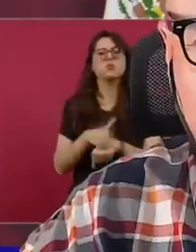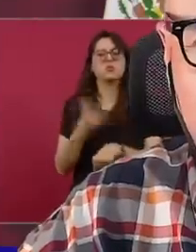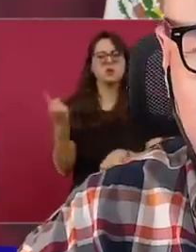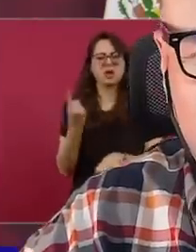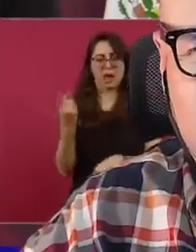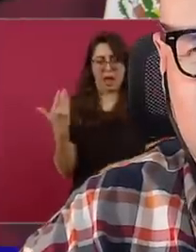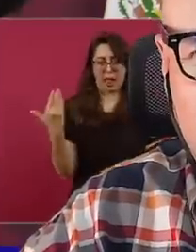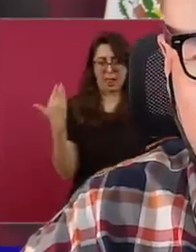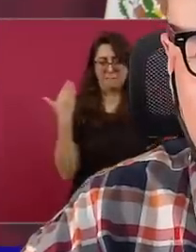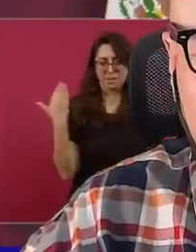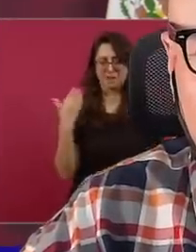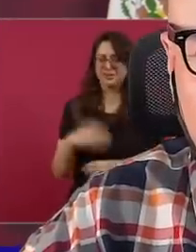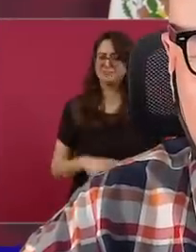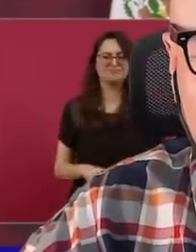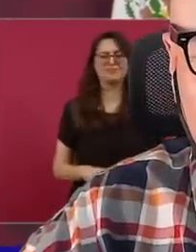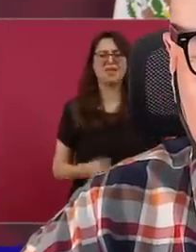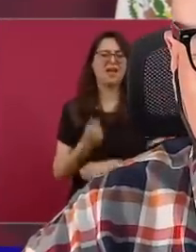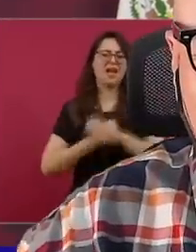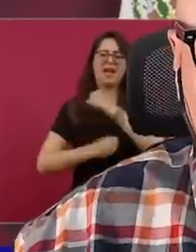recientemente, ya llevaba tiempo,